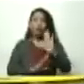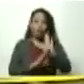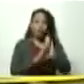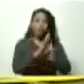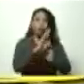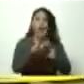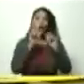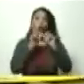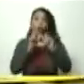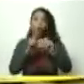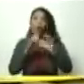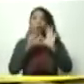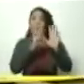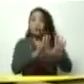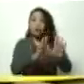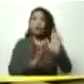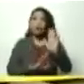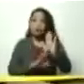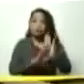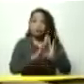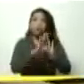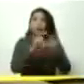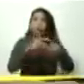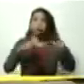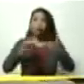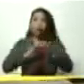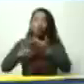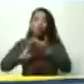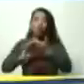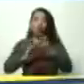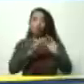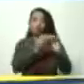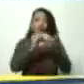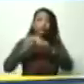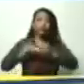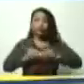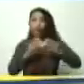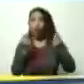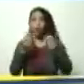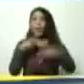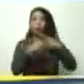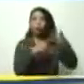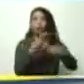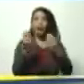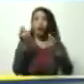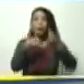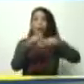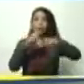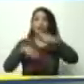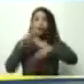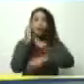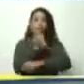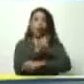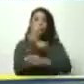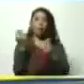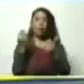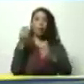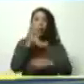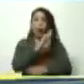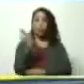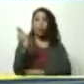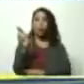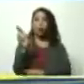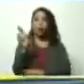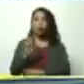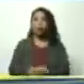que continuar haciendo la recuperación económica productiva comercial financiera monetaria de la república